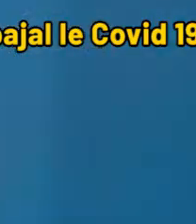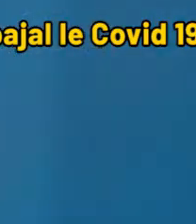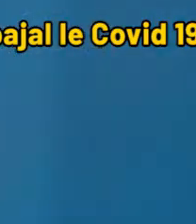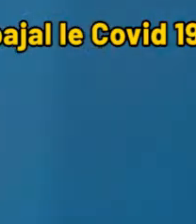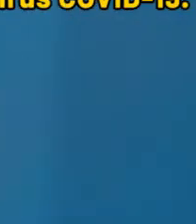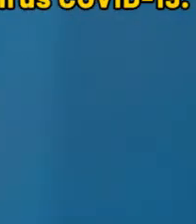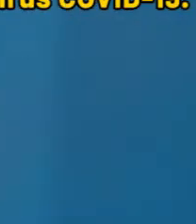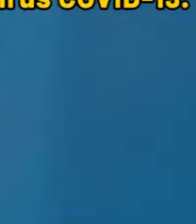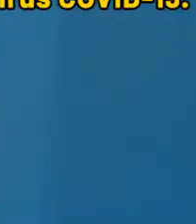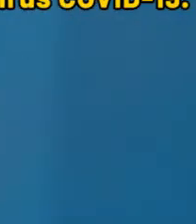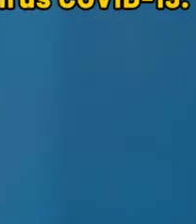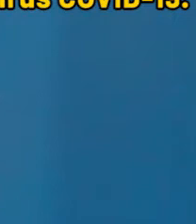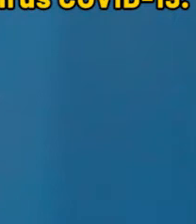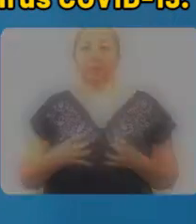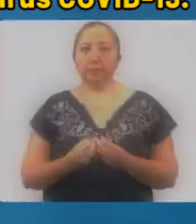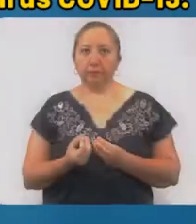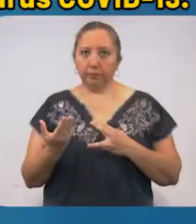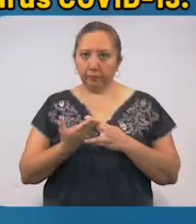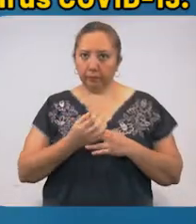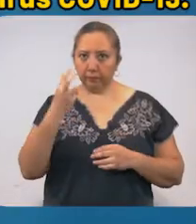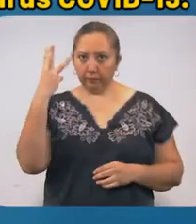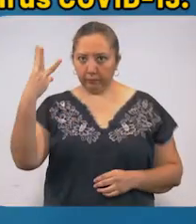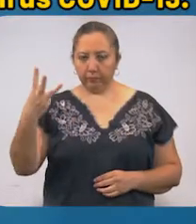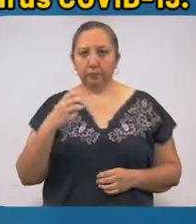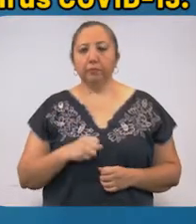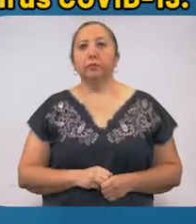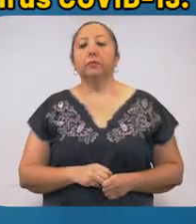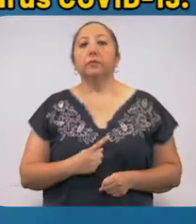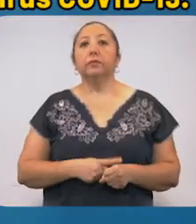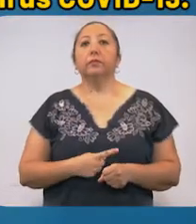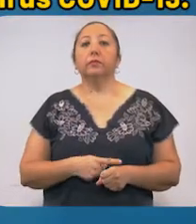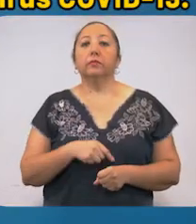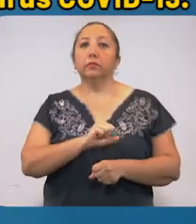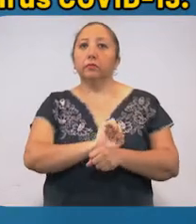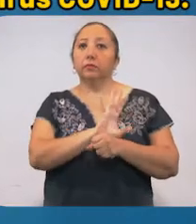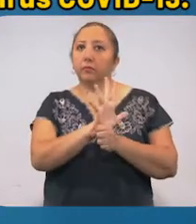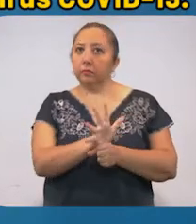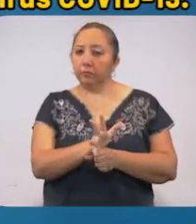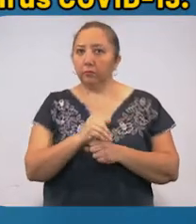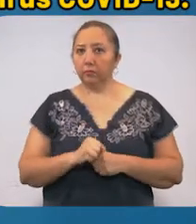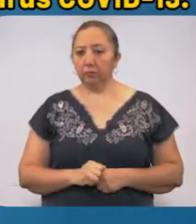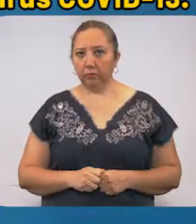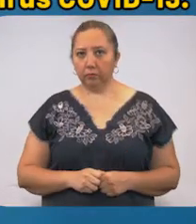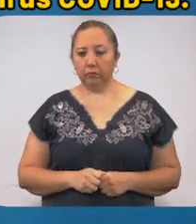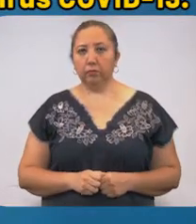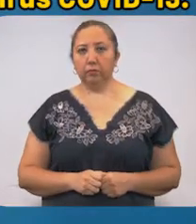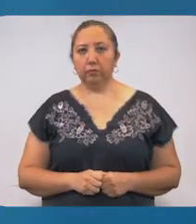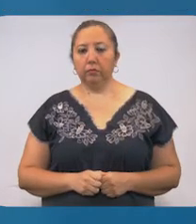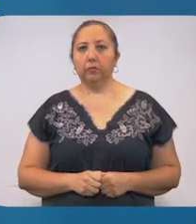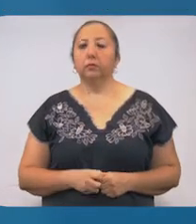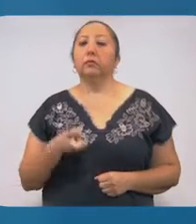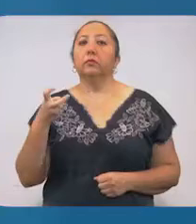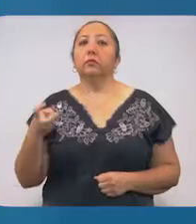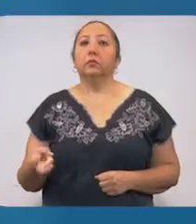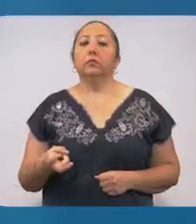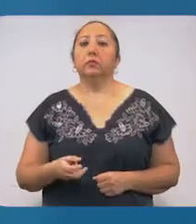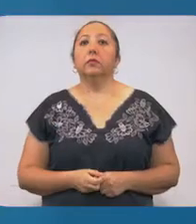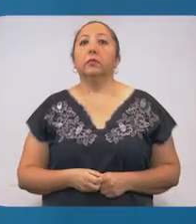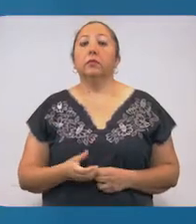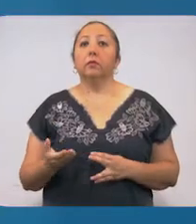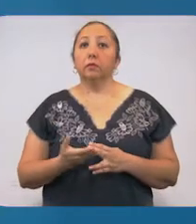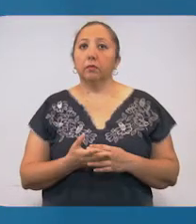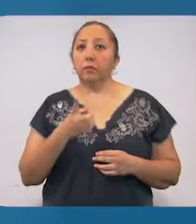buenas tardes estamos en la fase 3 de la contingencia sanitaria ocasionada por el coronavirus kobe 19 esta fase